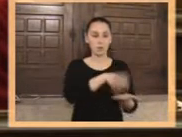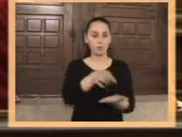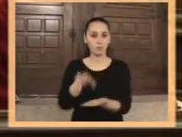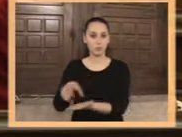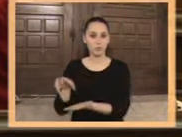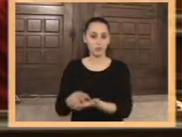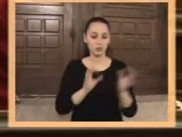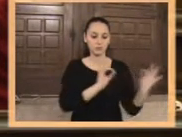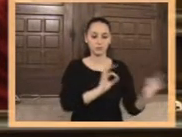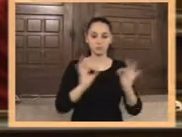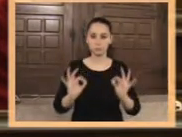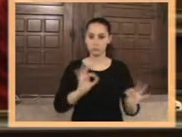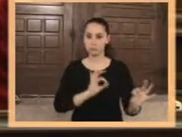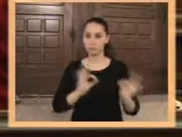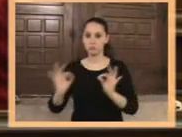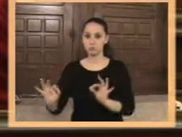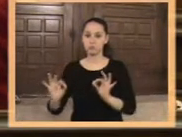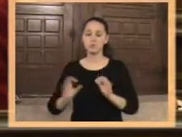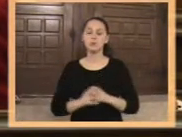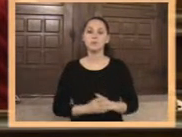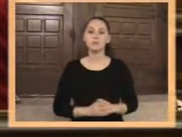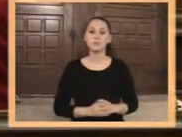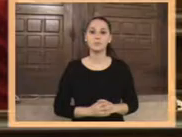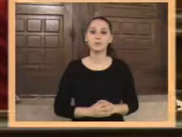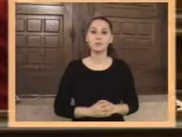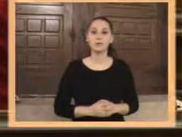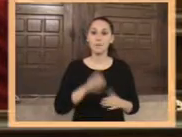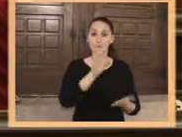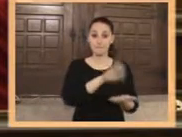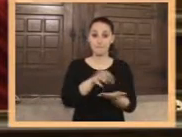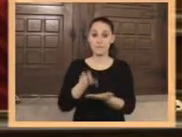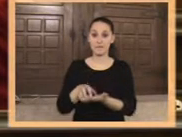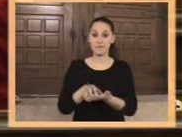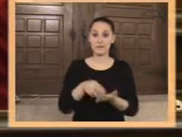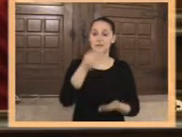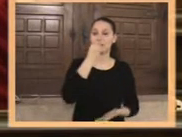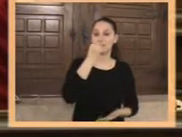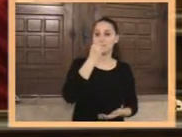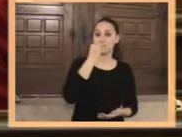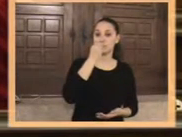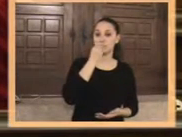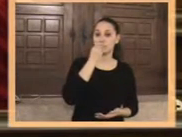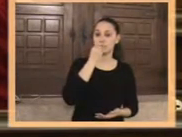tipos. Mercadillos de productos alimenticios y artesanía, en el que habrán